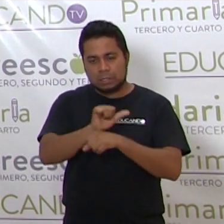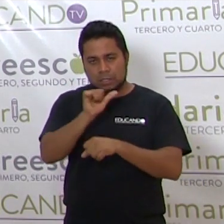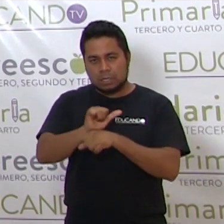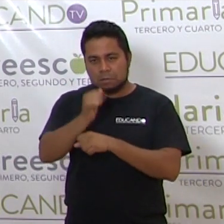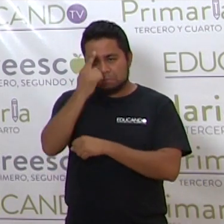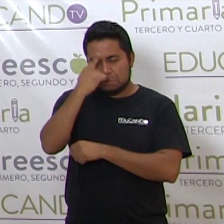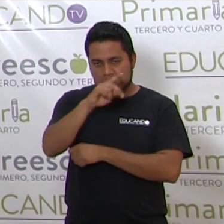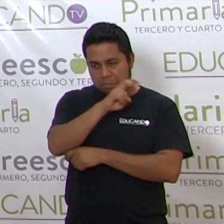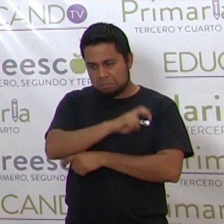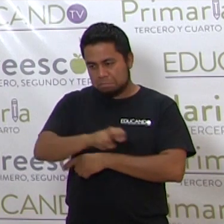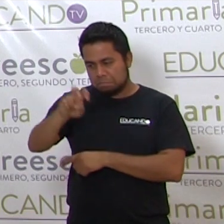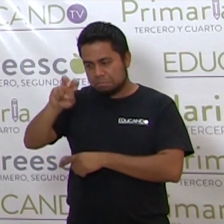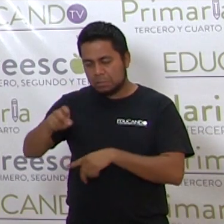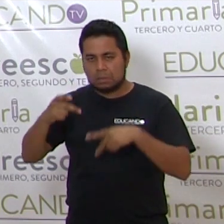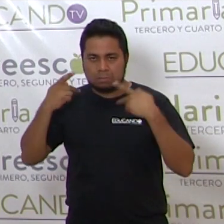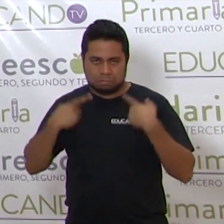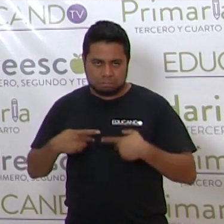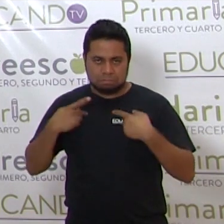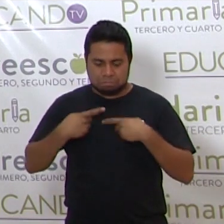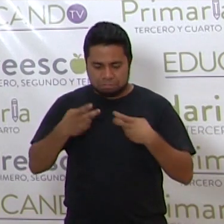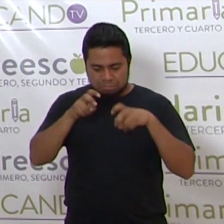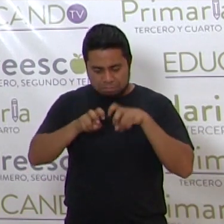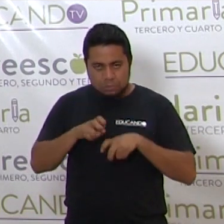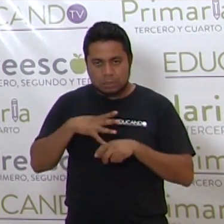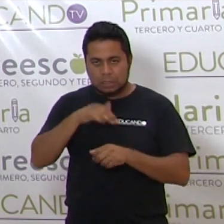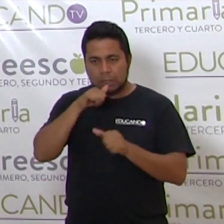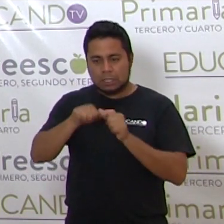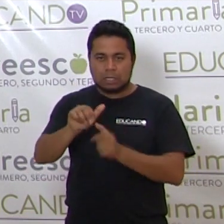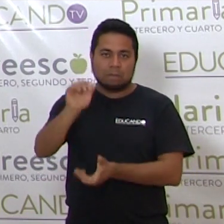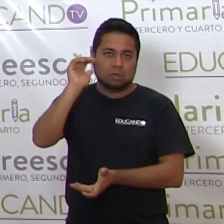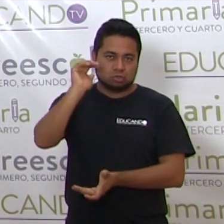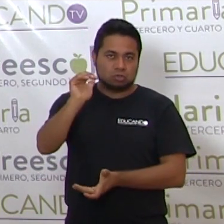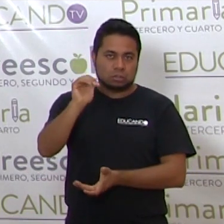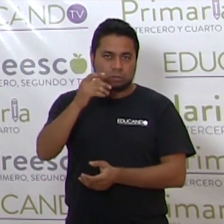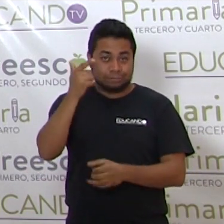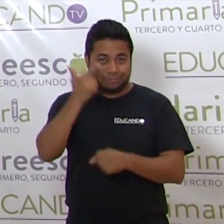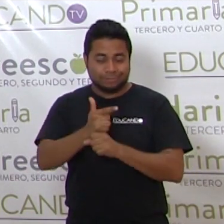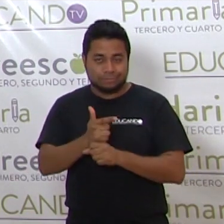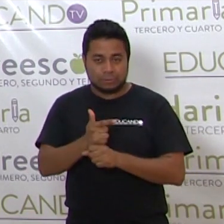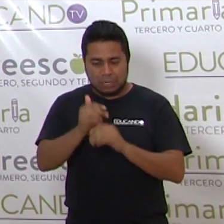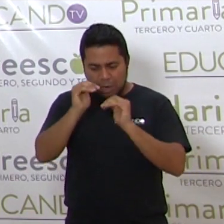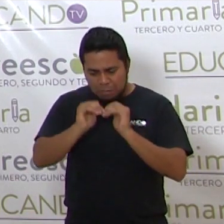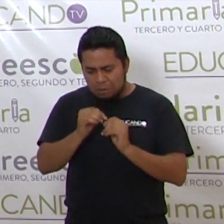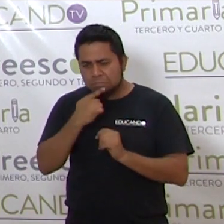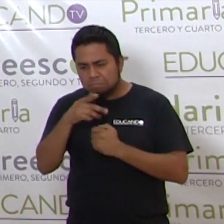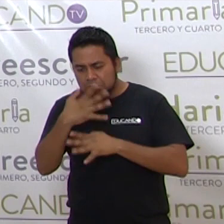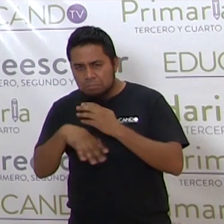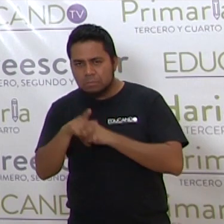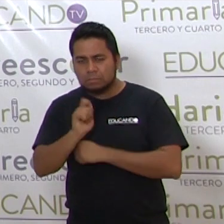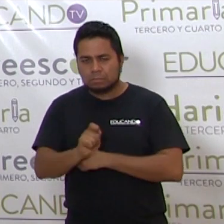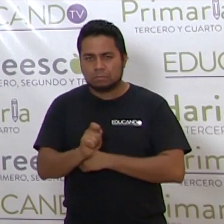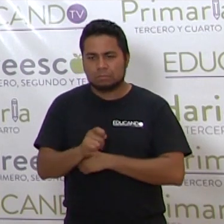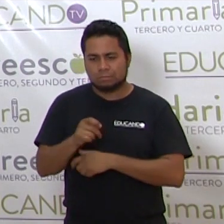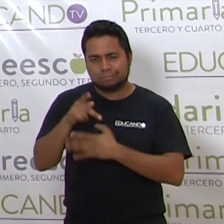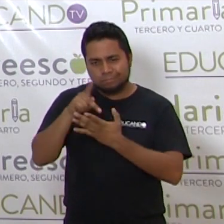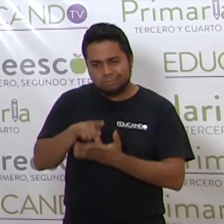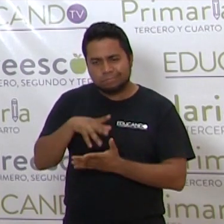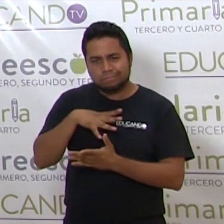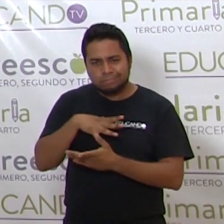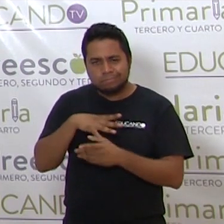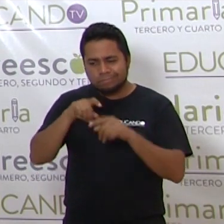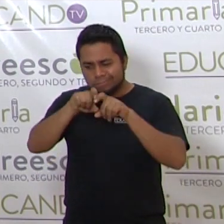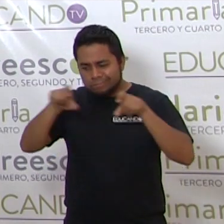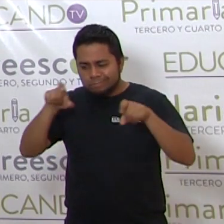transportar personas está con mayúsculas se dan cuenta y lo de abajo dice soporte donde se cuelga una